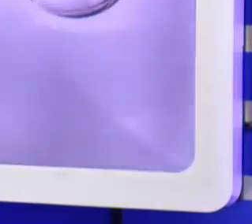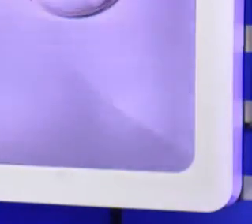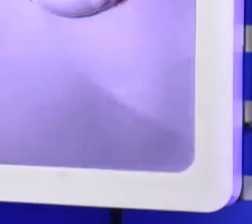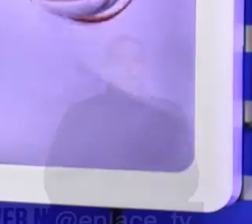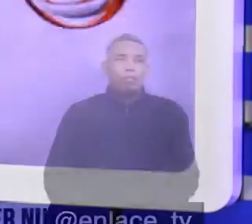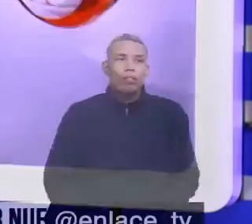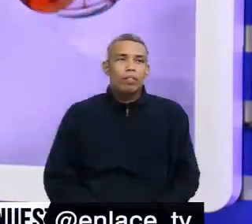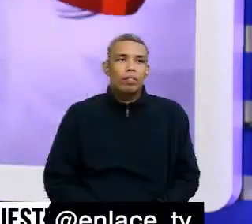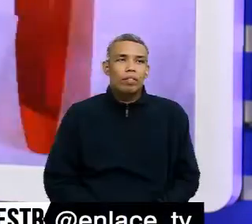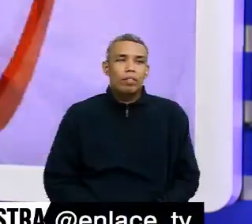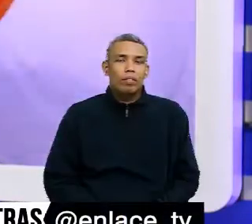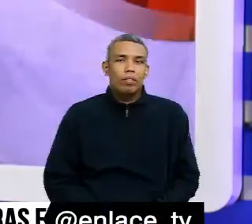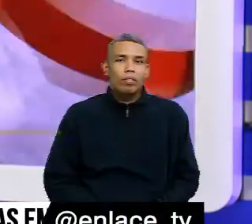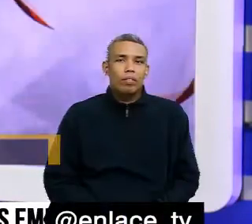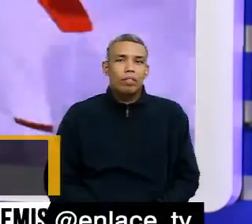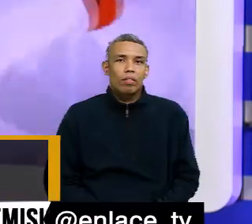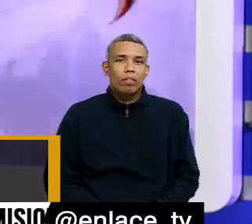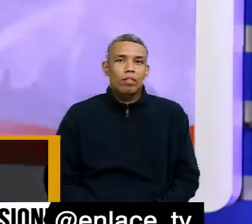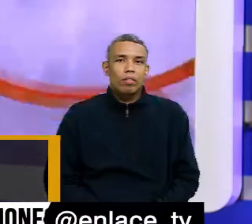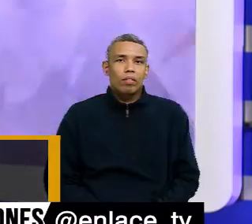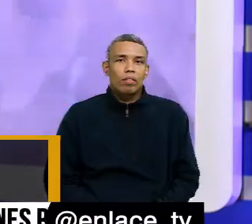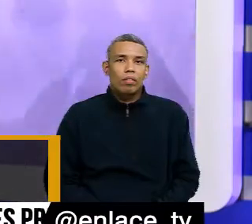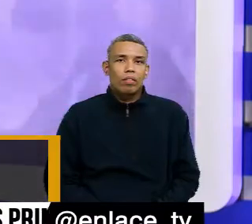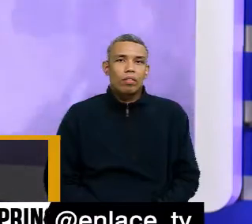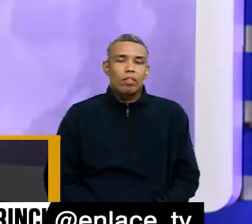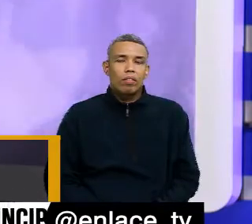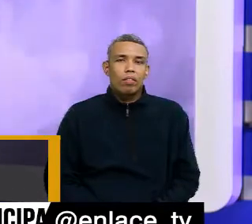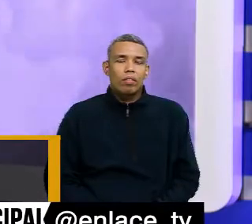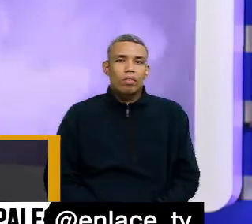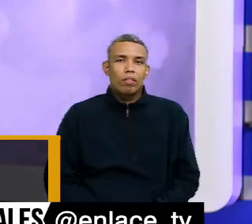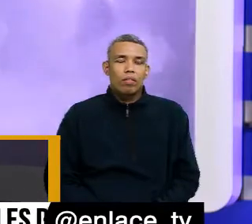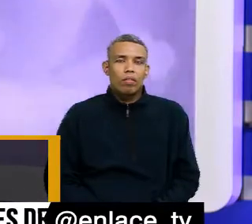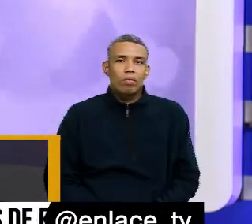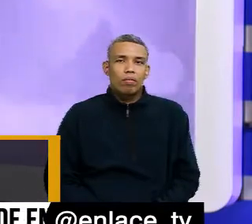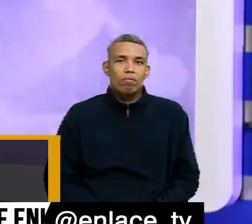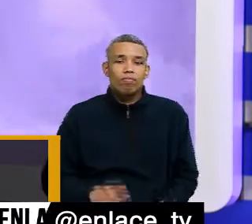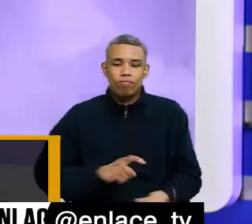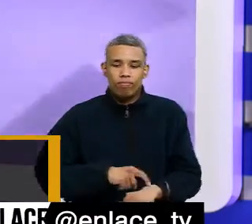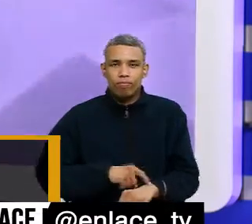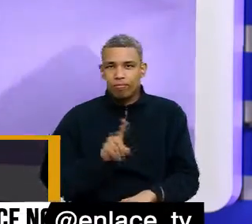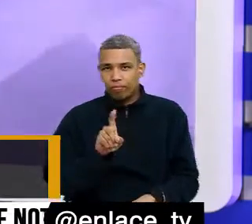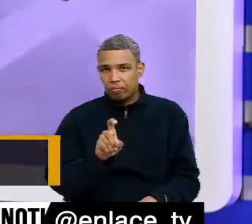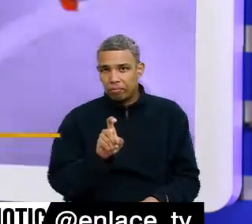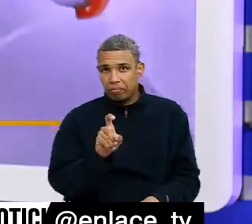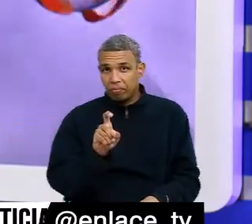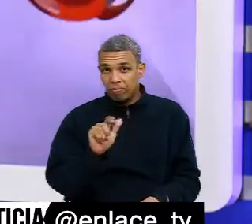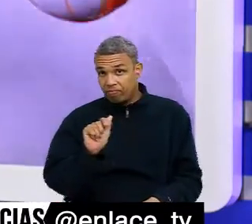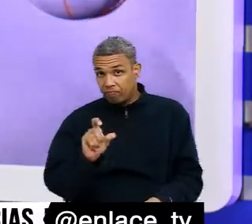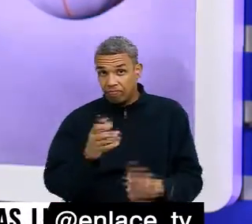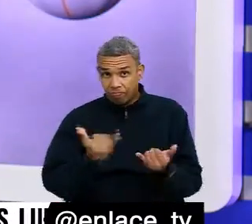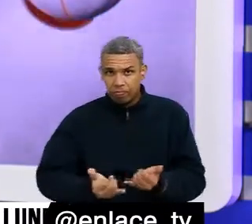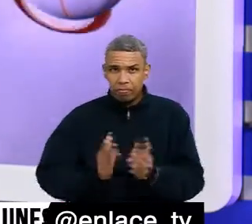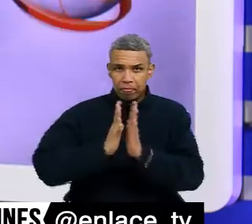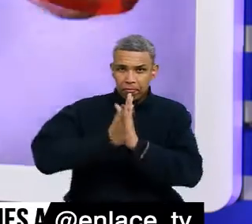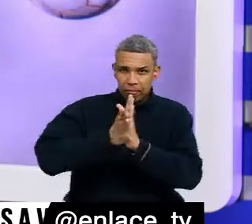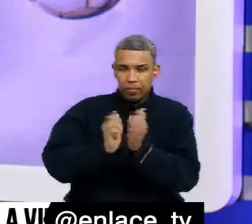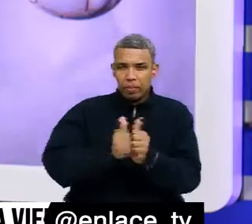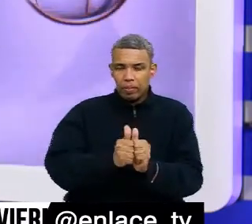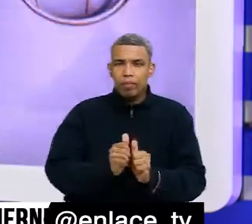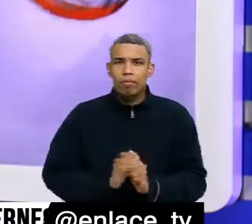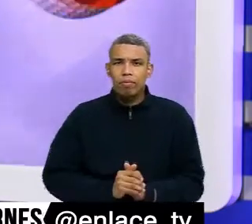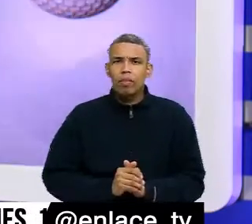6 de la tarde, 29 minutos, llega la información deportiva, enlace de noticias. Pónganse cómodos, está la información. Hablemos de fútbol y de